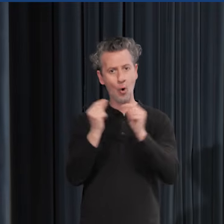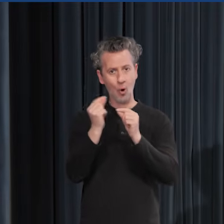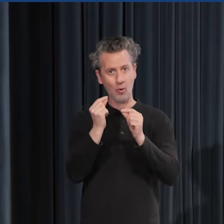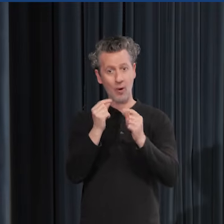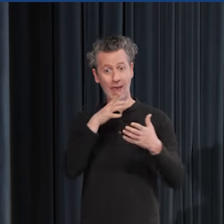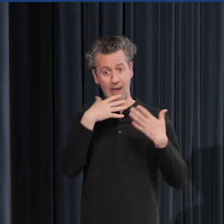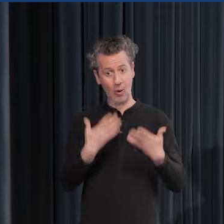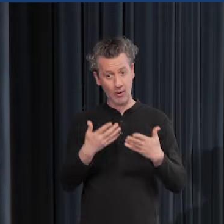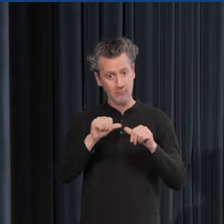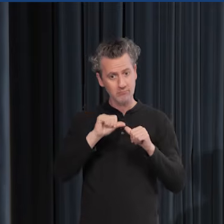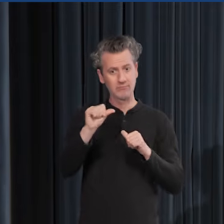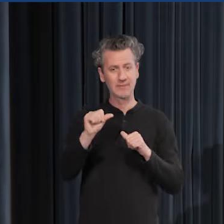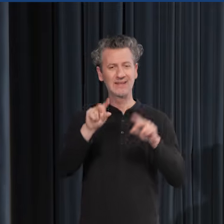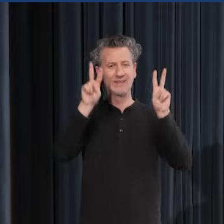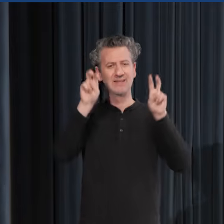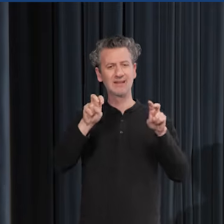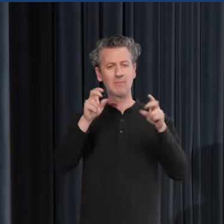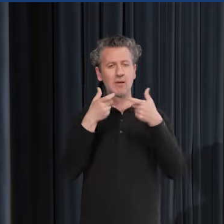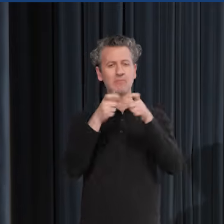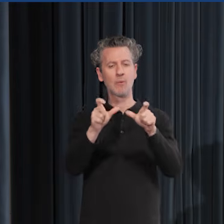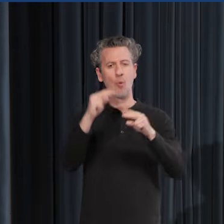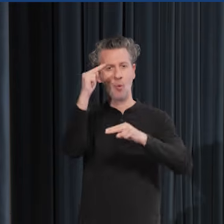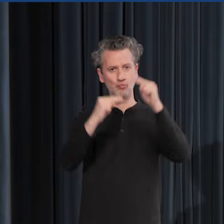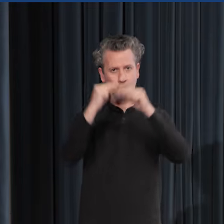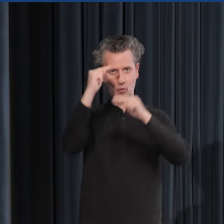ahora sobre el sector de la construcción.